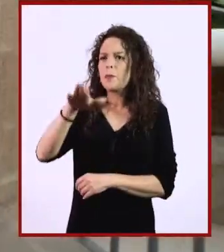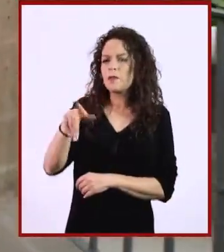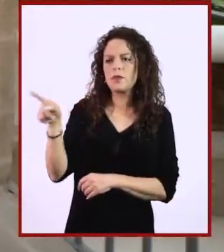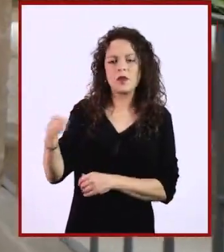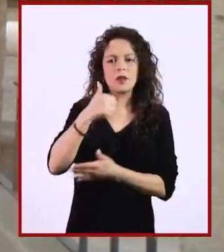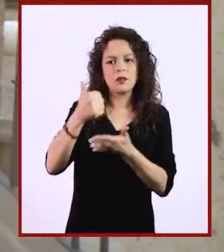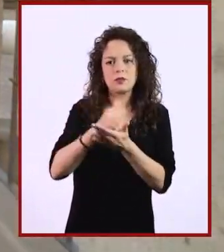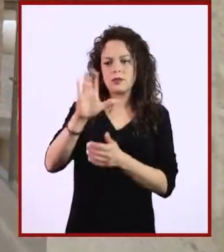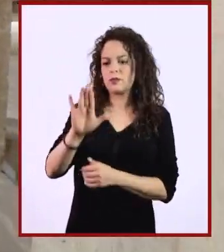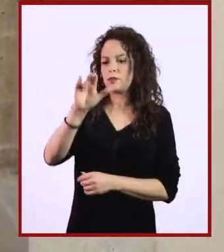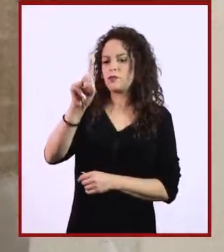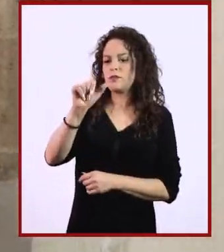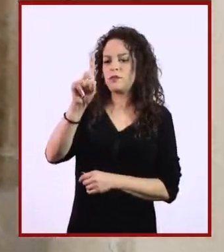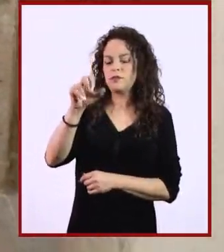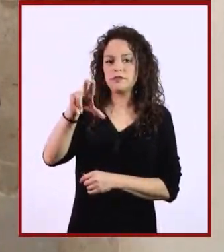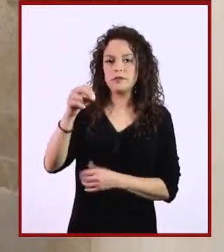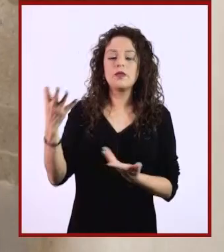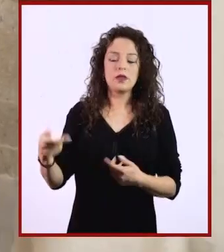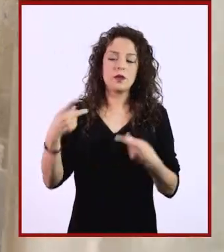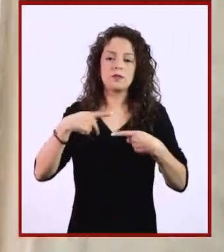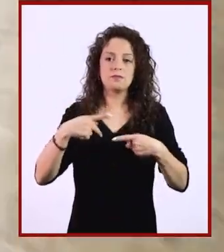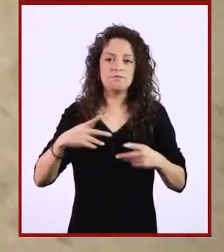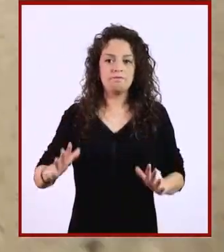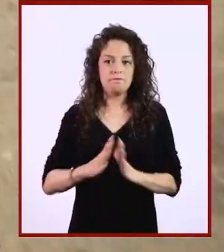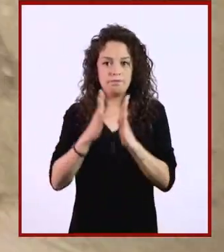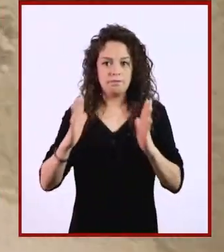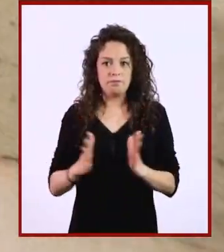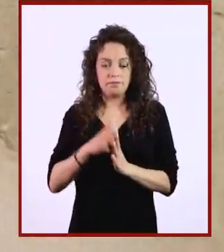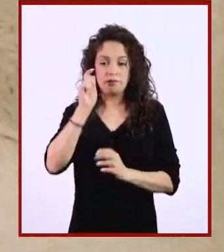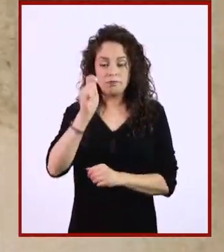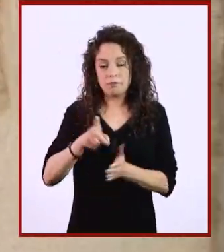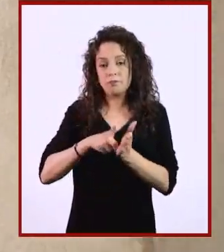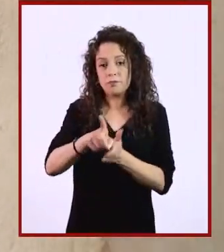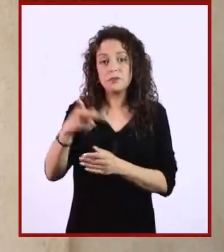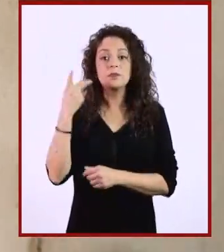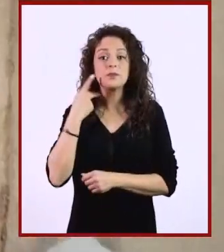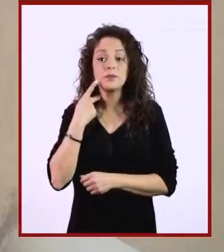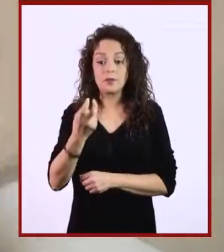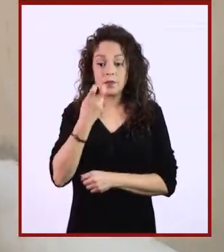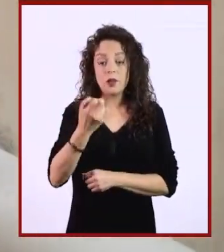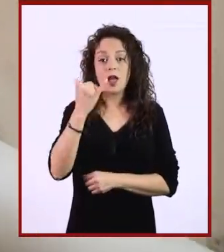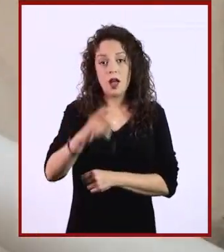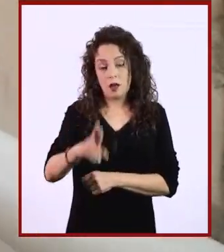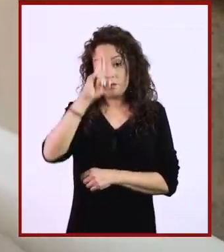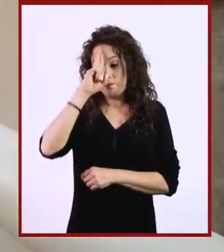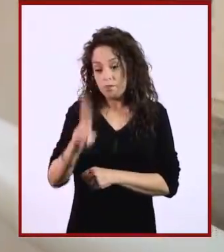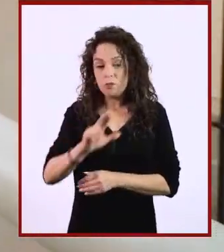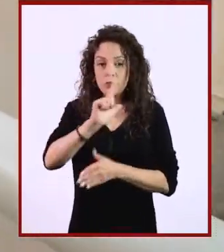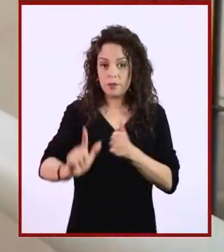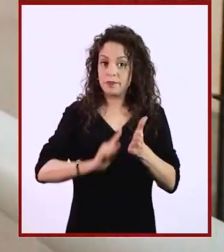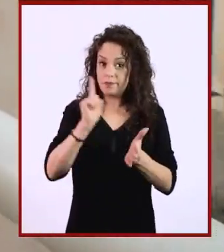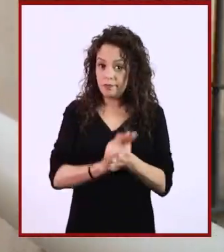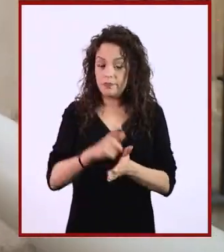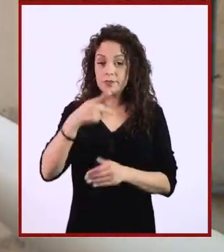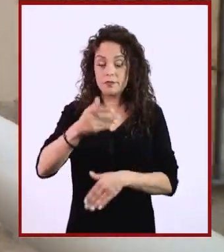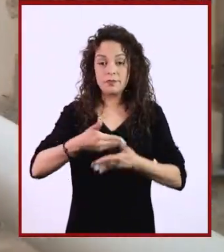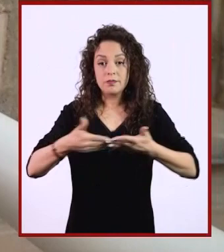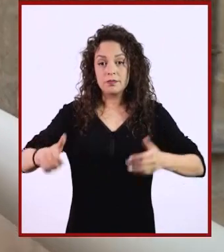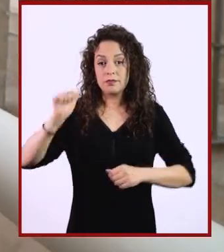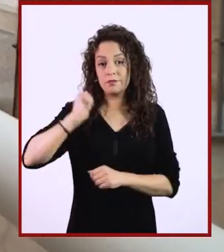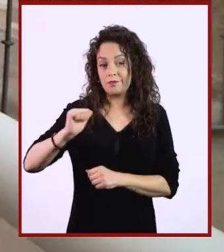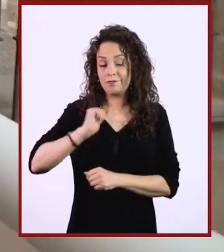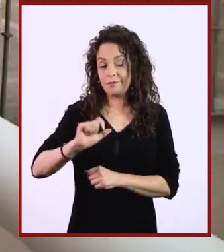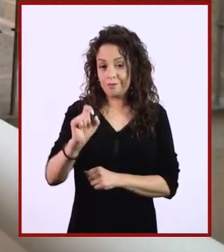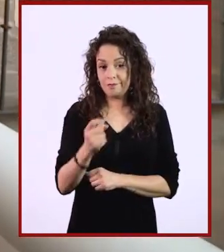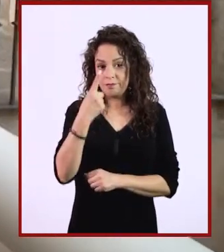quien participa en la actividad y posee los derechos políticos de ese país y cumple con sus leyes. Pero en pleno siglo XXI tenemos que pensar